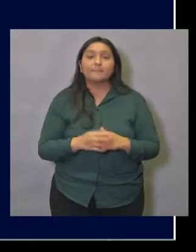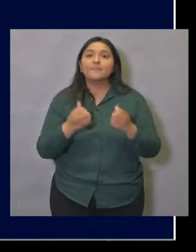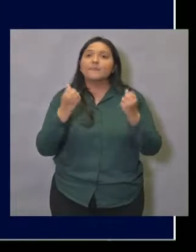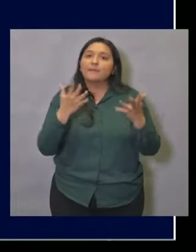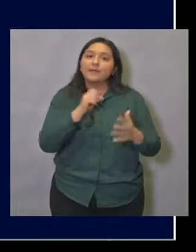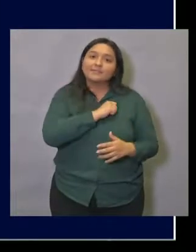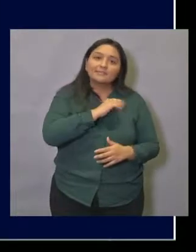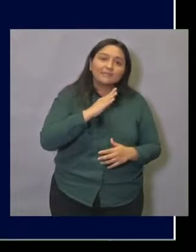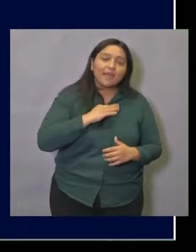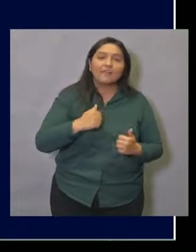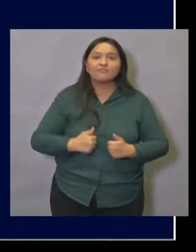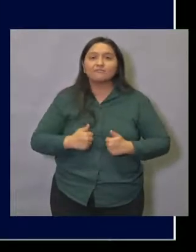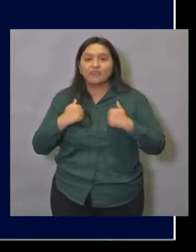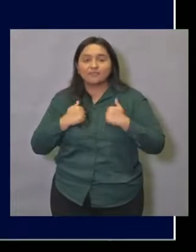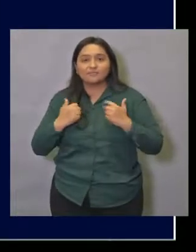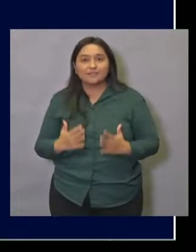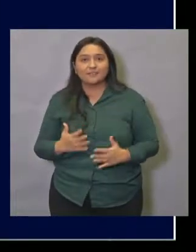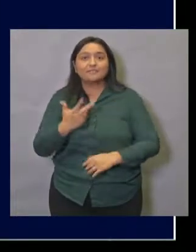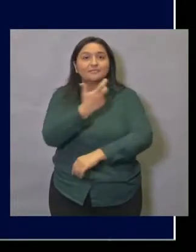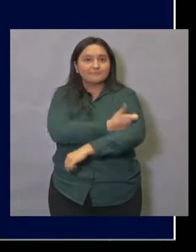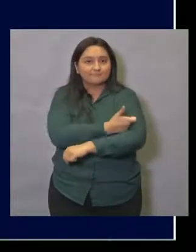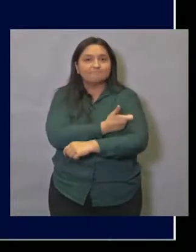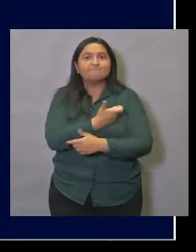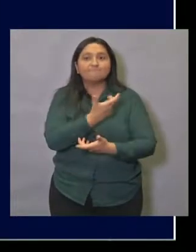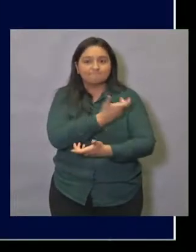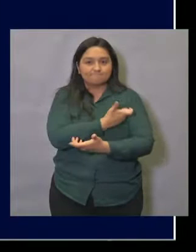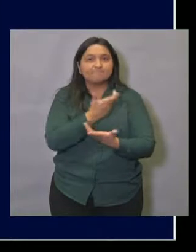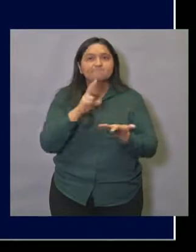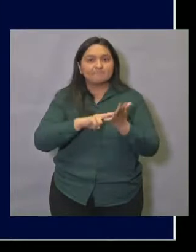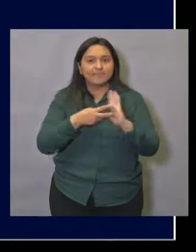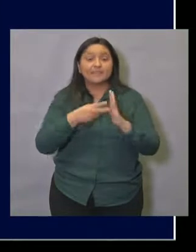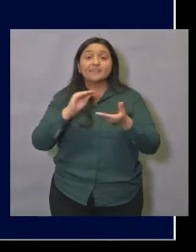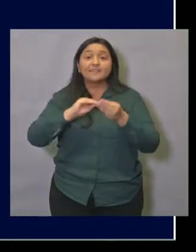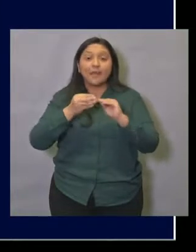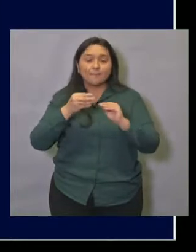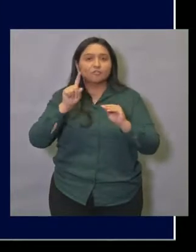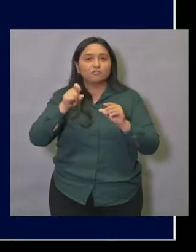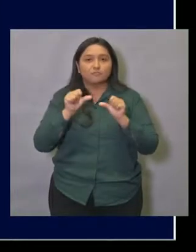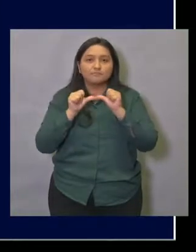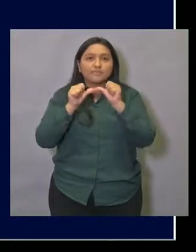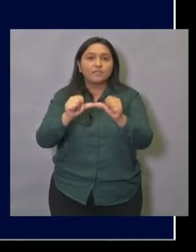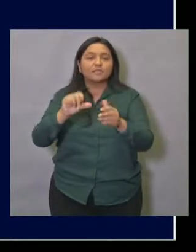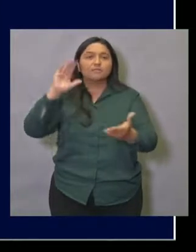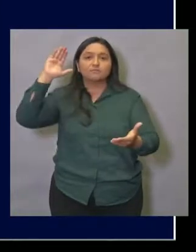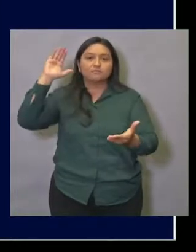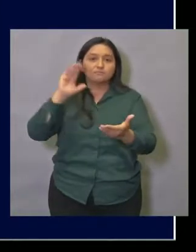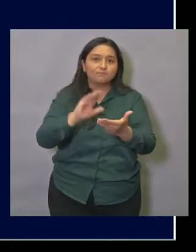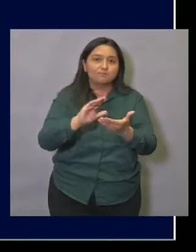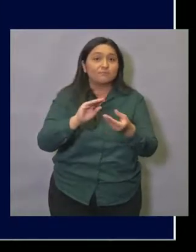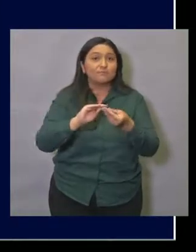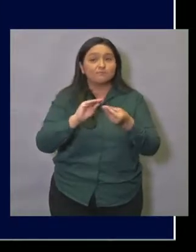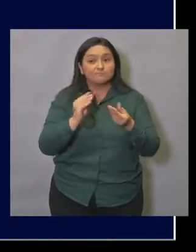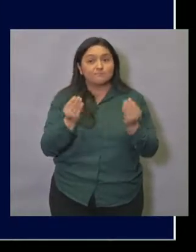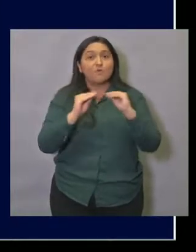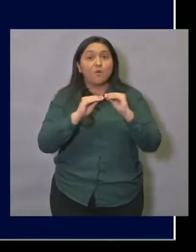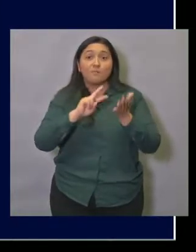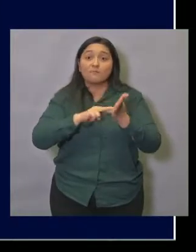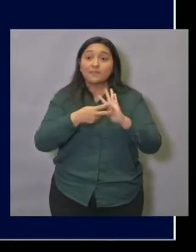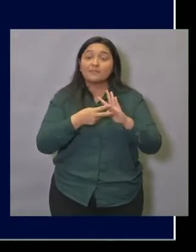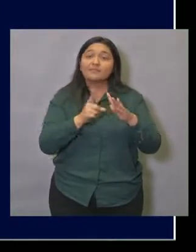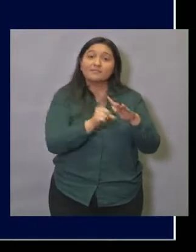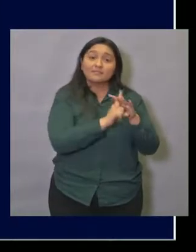vacunados, los casos nuevos deberían continuar disminuyendo, lo que significará menos brotes y menos